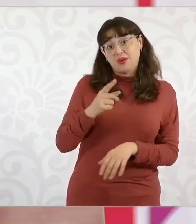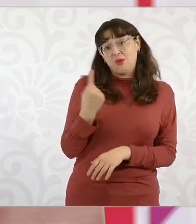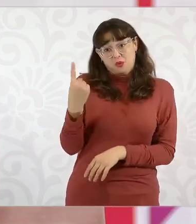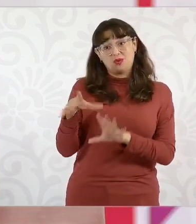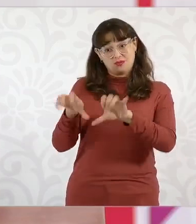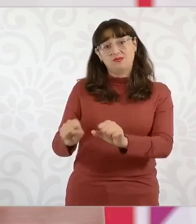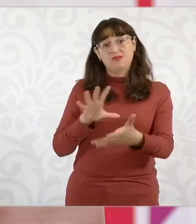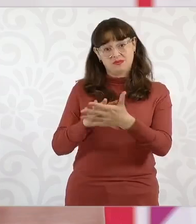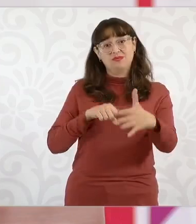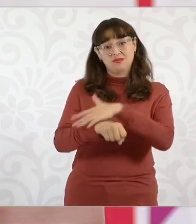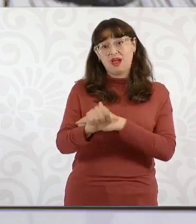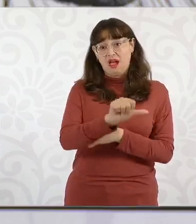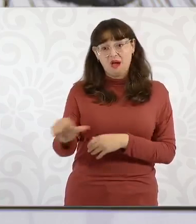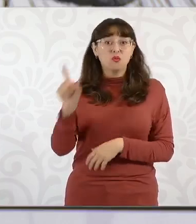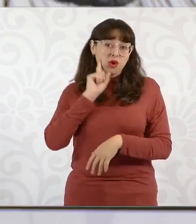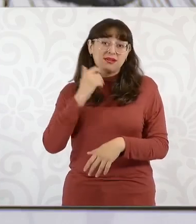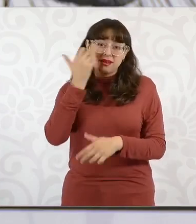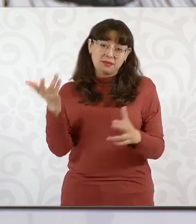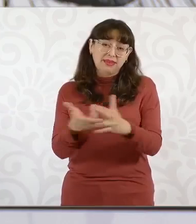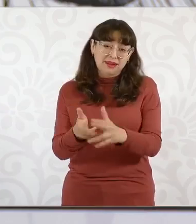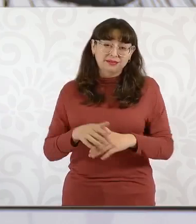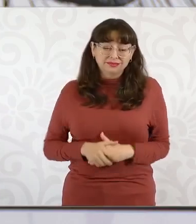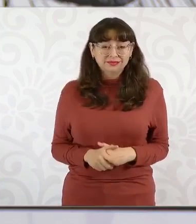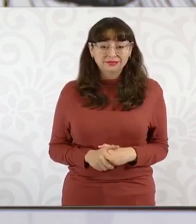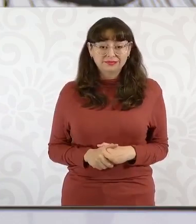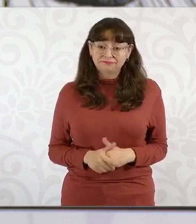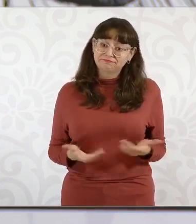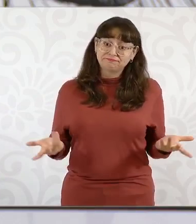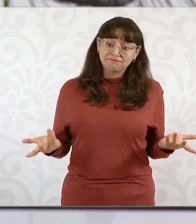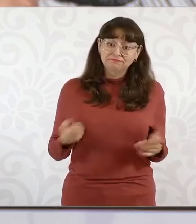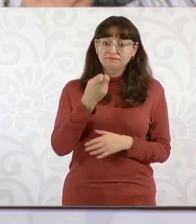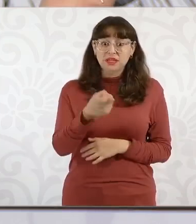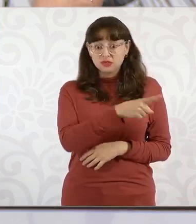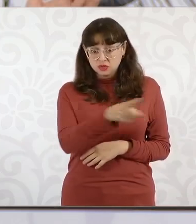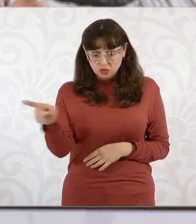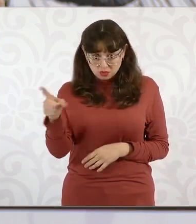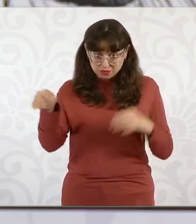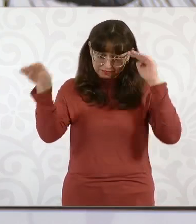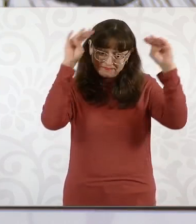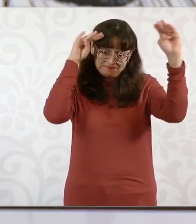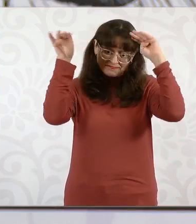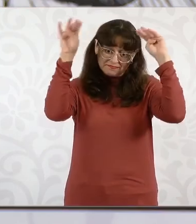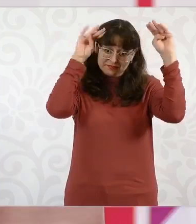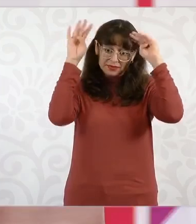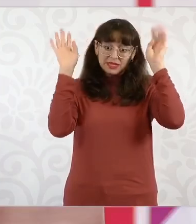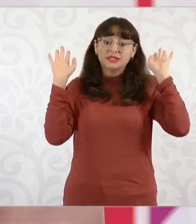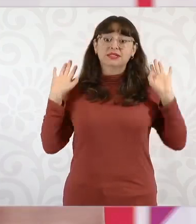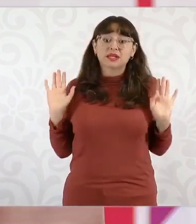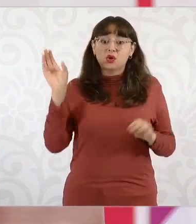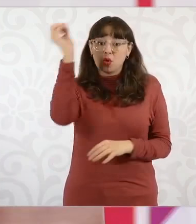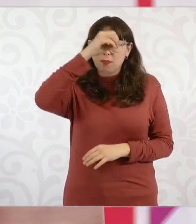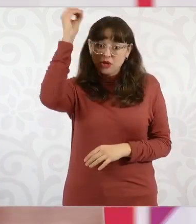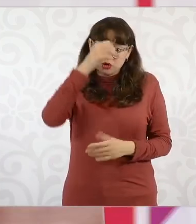está denunciado por feminicidio. Entonces lo dejamos al público para que pueda hacer su